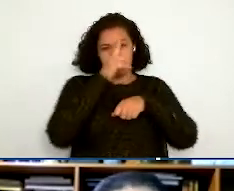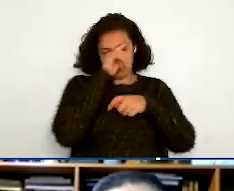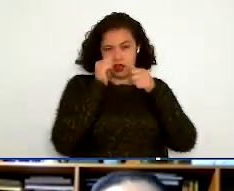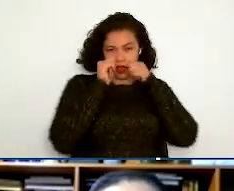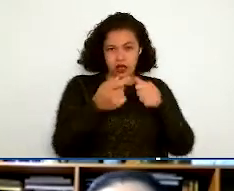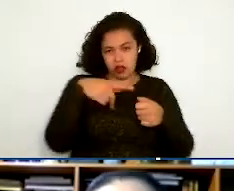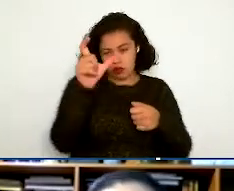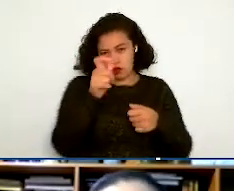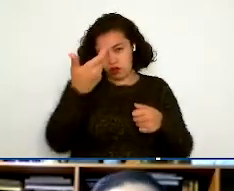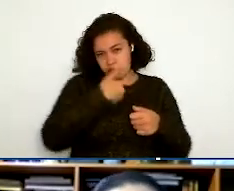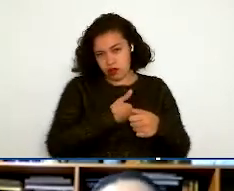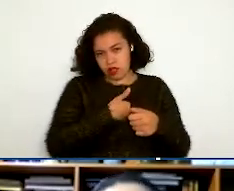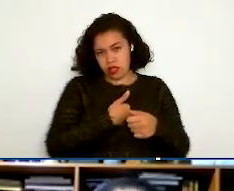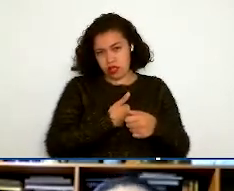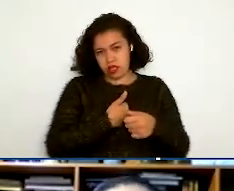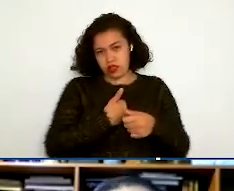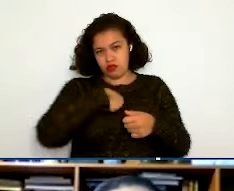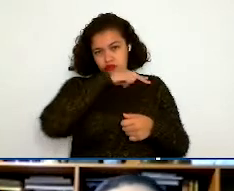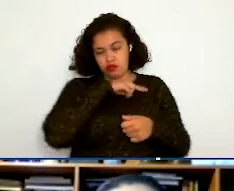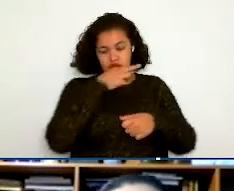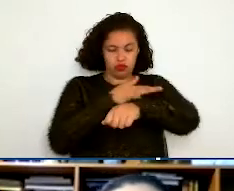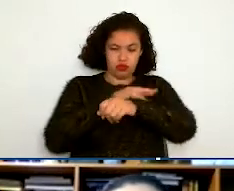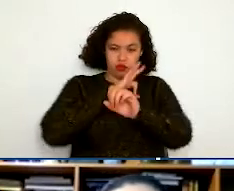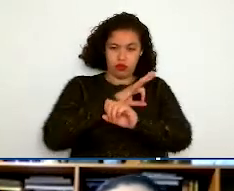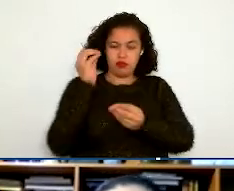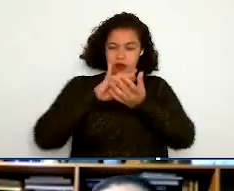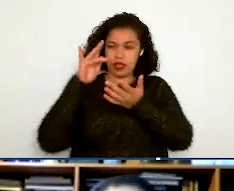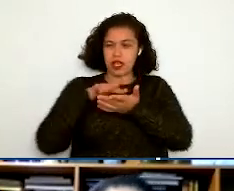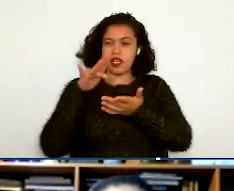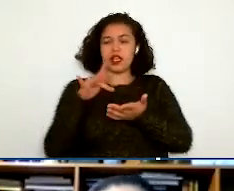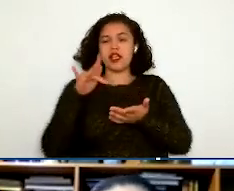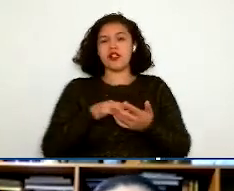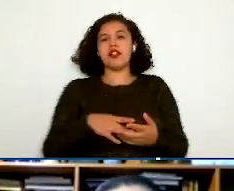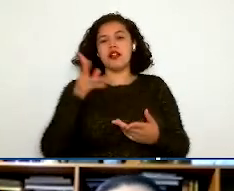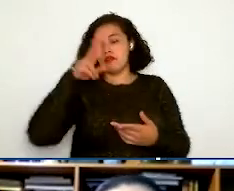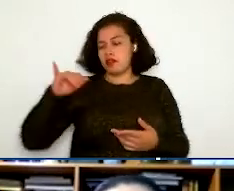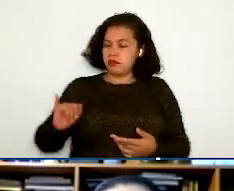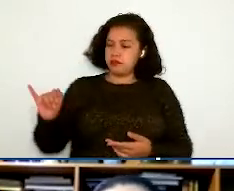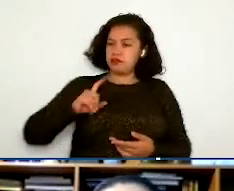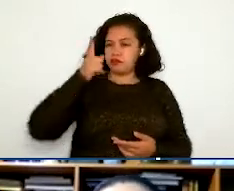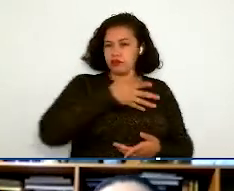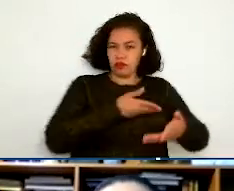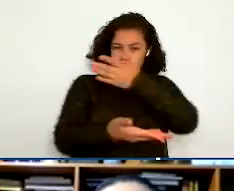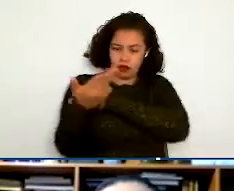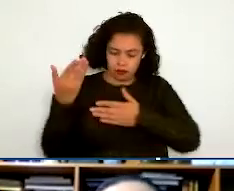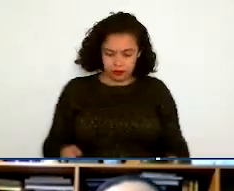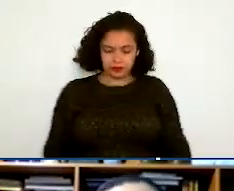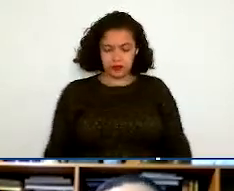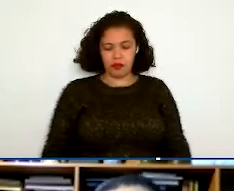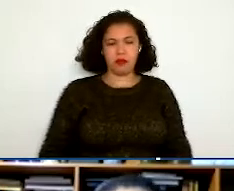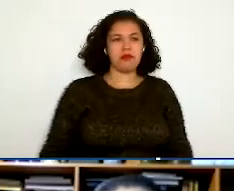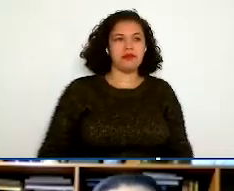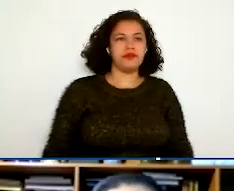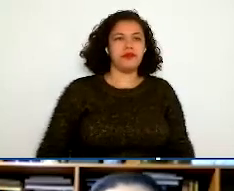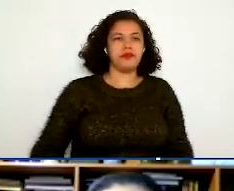lo solicitan, tratando de dar solución. Muy bien, muchísimas gracias, María Leticia, muy interesante también lo que compartes. Y bueno, no sé si